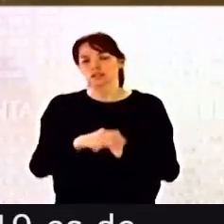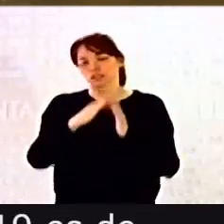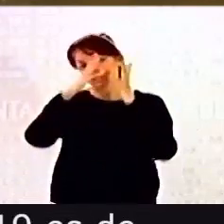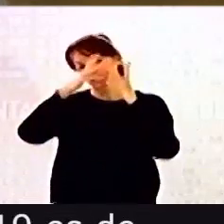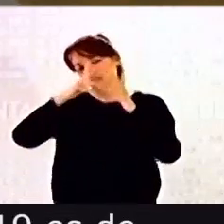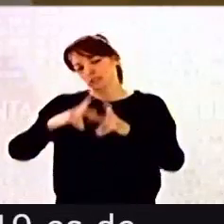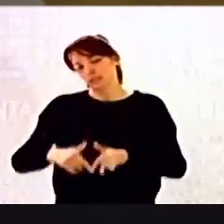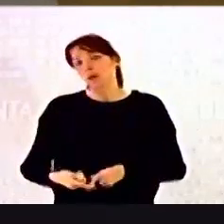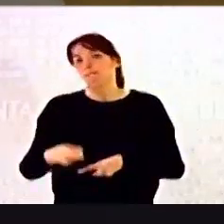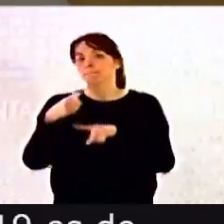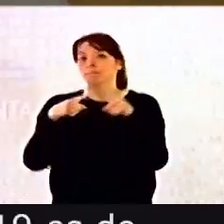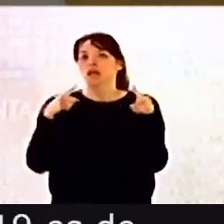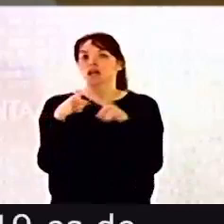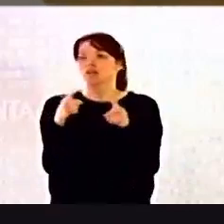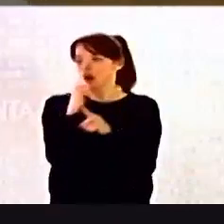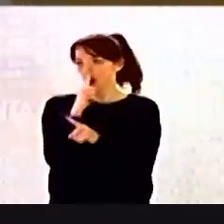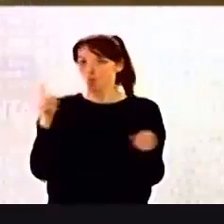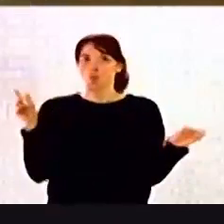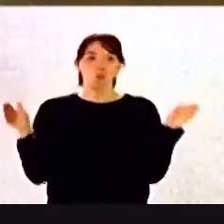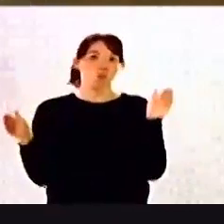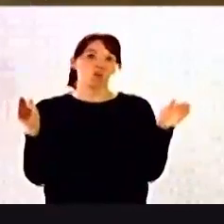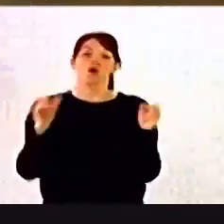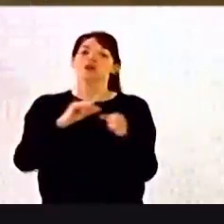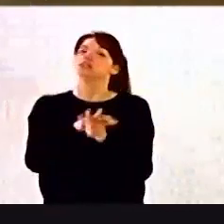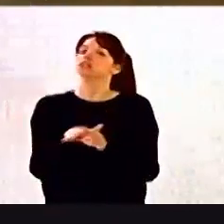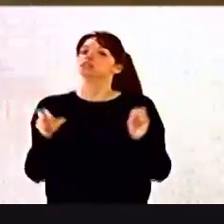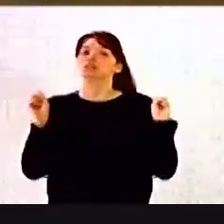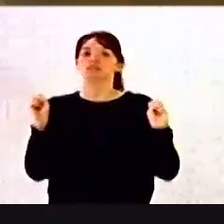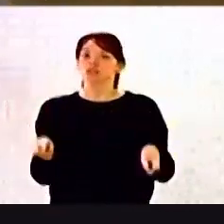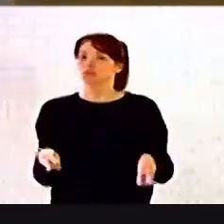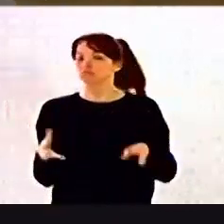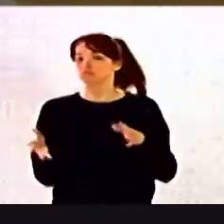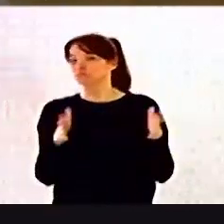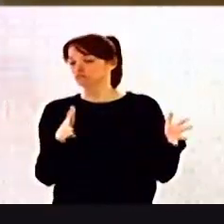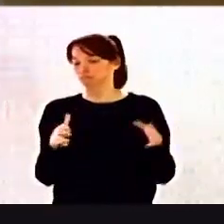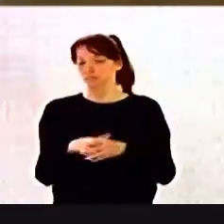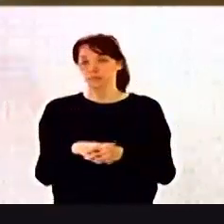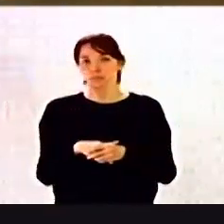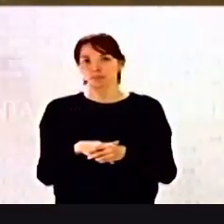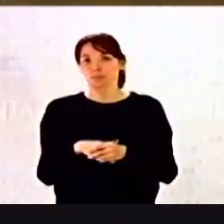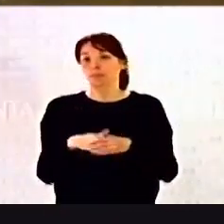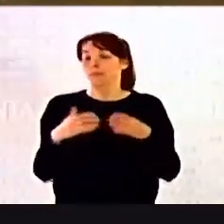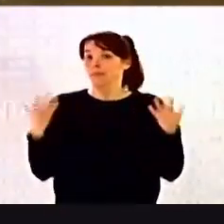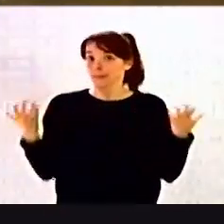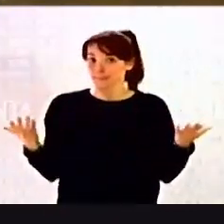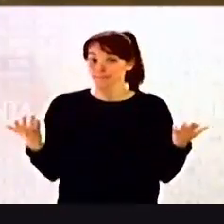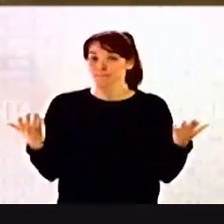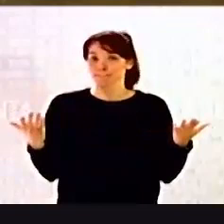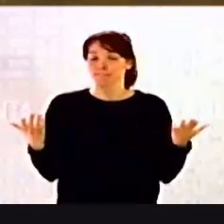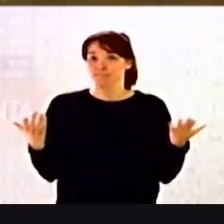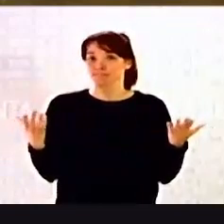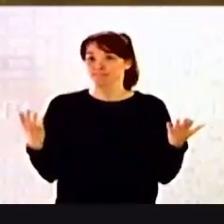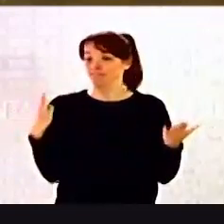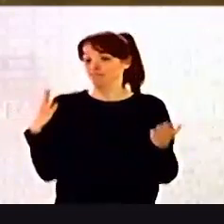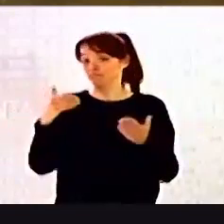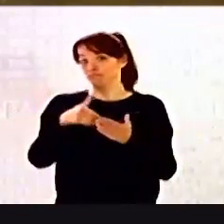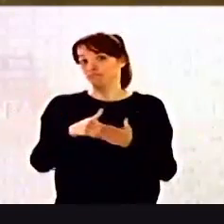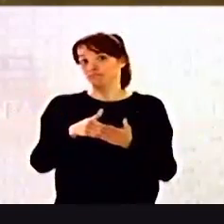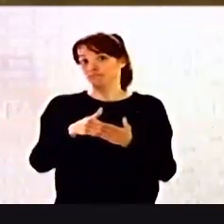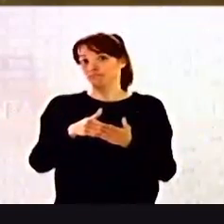media en un año sin COVID-19. Por lo tanto, ese es lo que va de esas 25 a